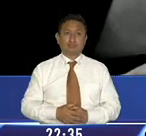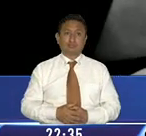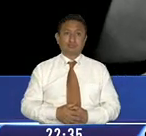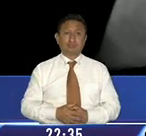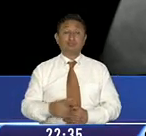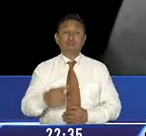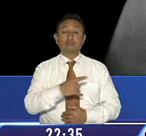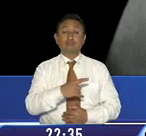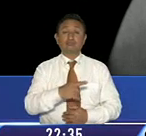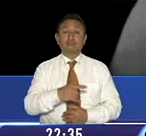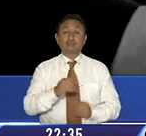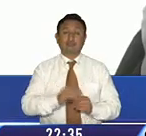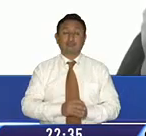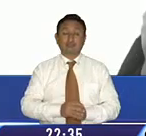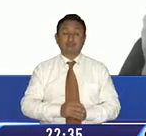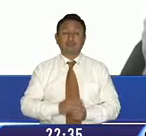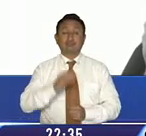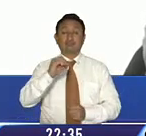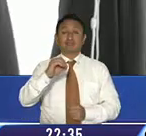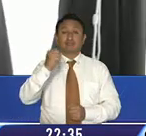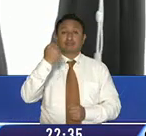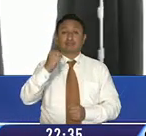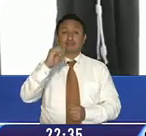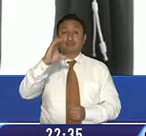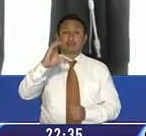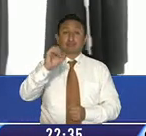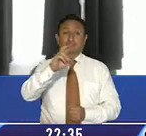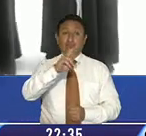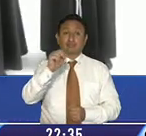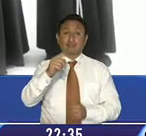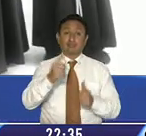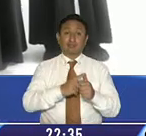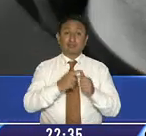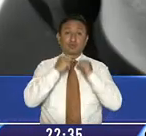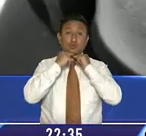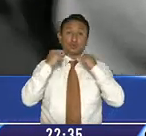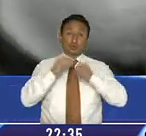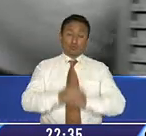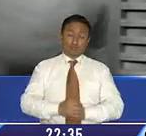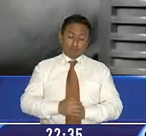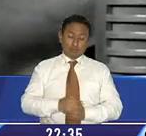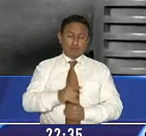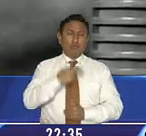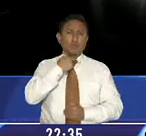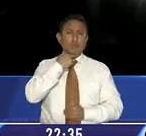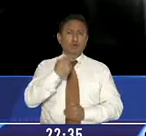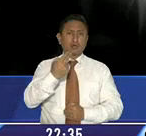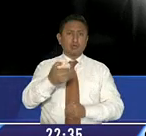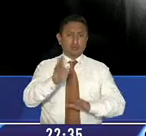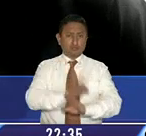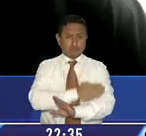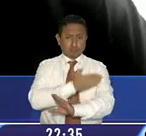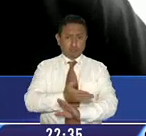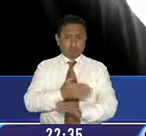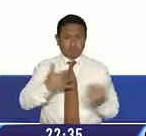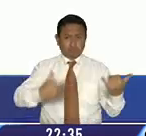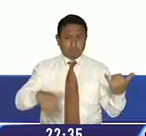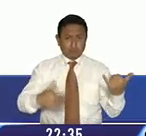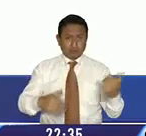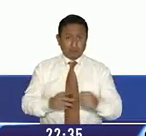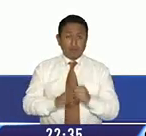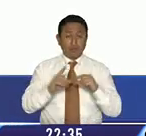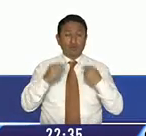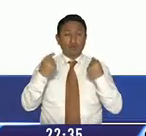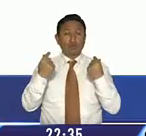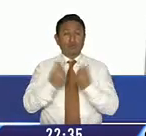Él es el padre franciscano Óscar Castro. Además de ser un sacerdote, su voz es la que vocaliza las letras de las canciones del